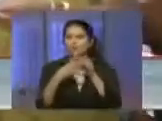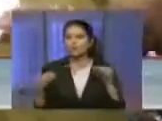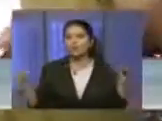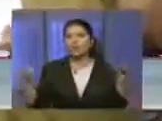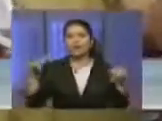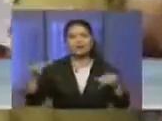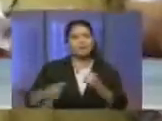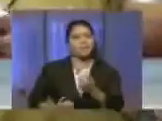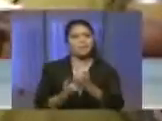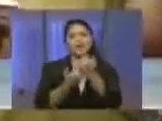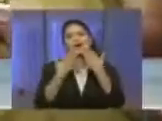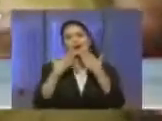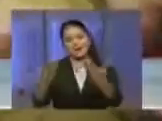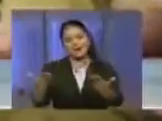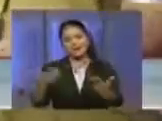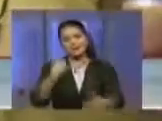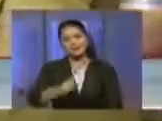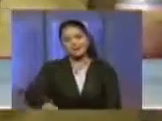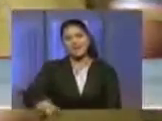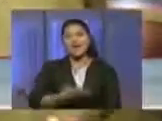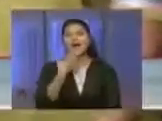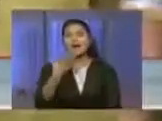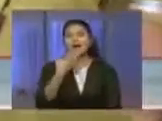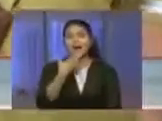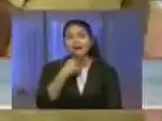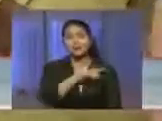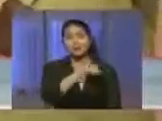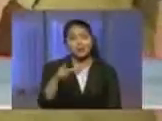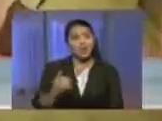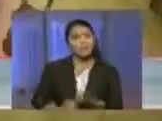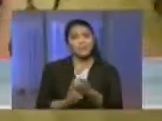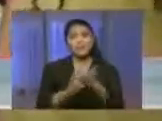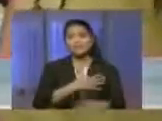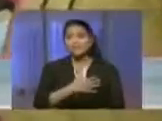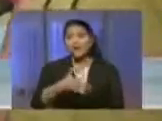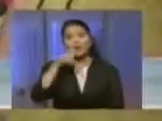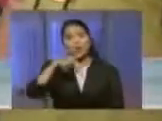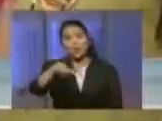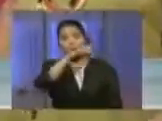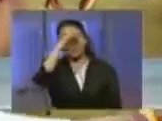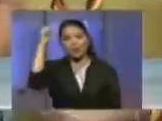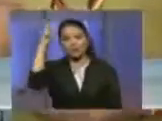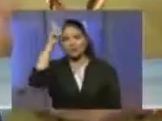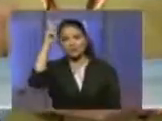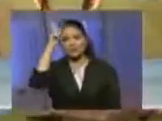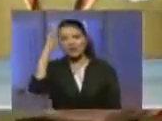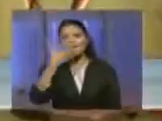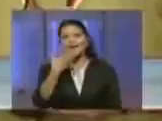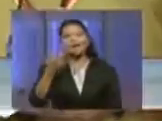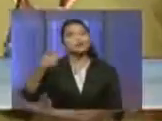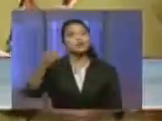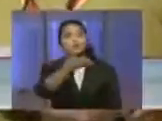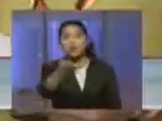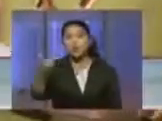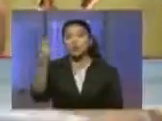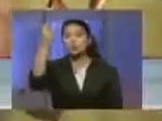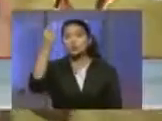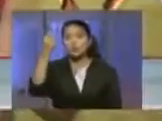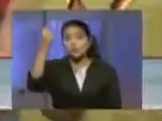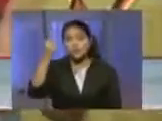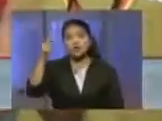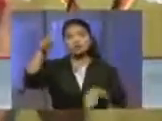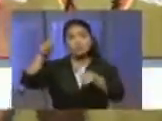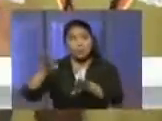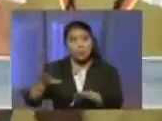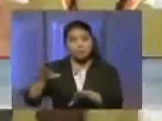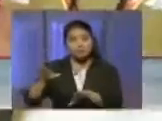apoyando Gracias presidente Gracias por apoyar tanto los pueblos indígenas los diputados suspendidos que quieren